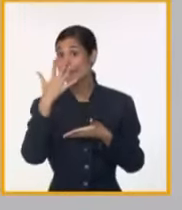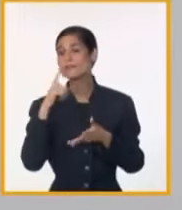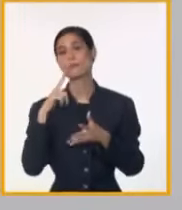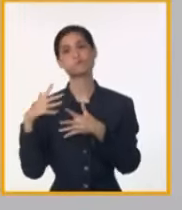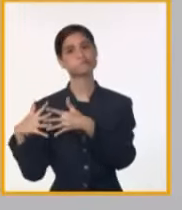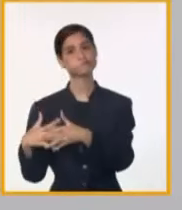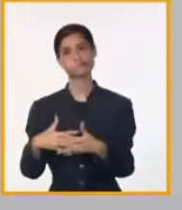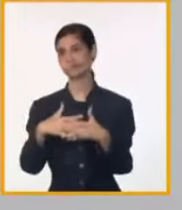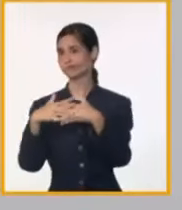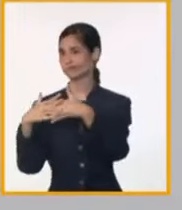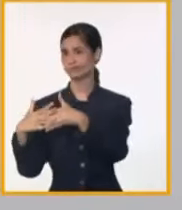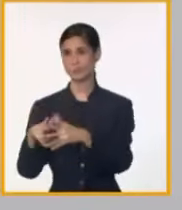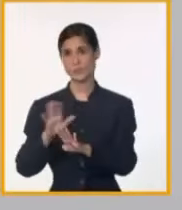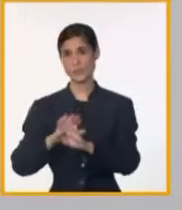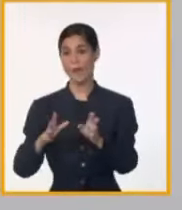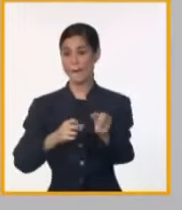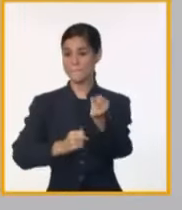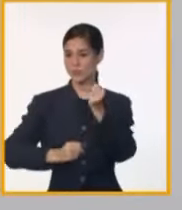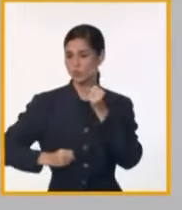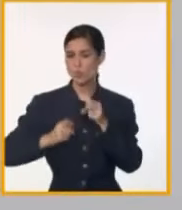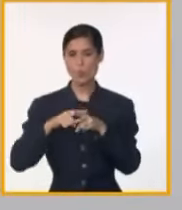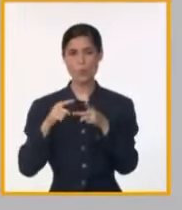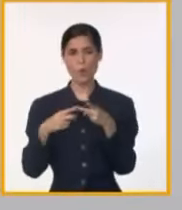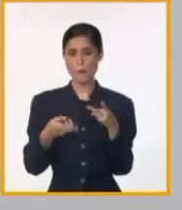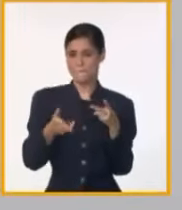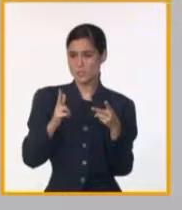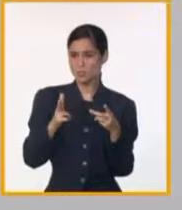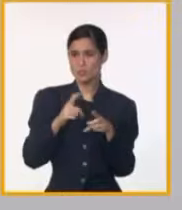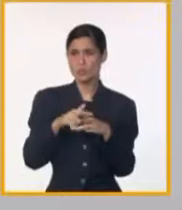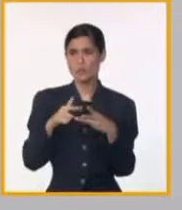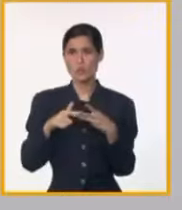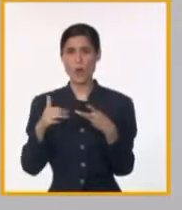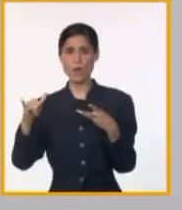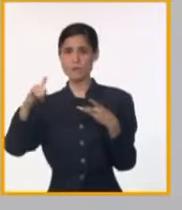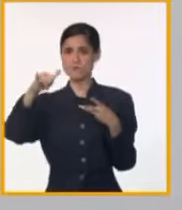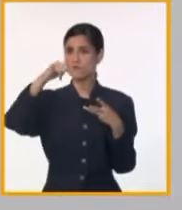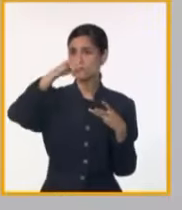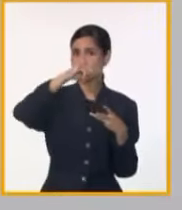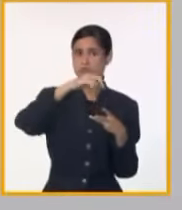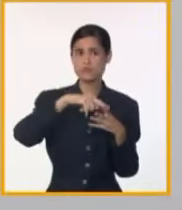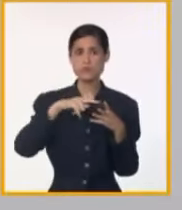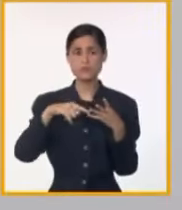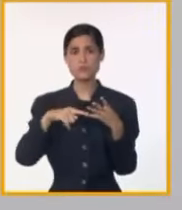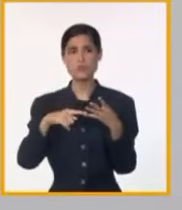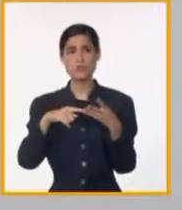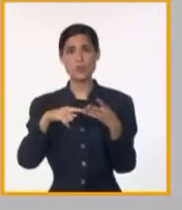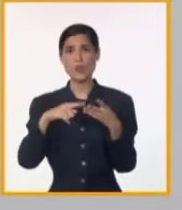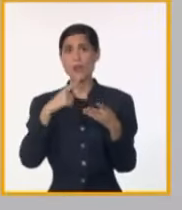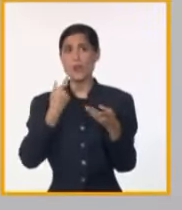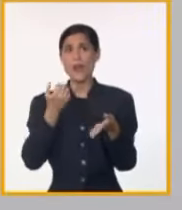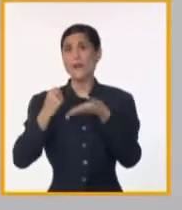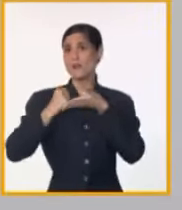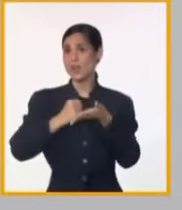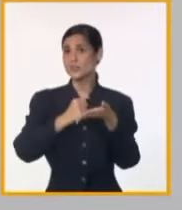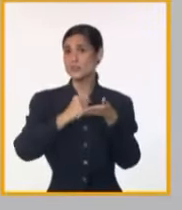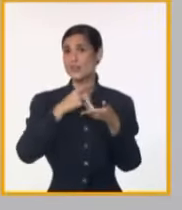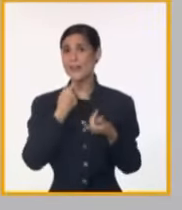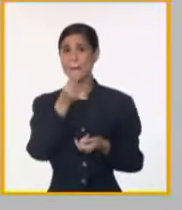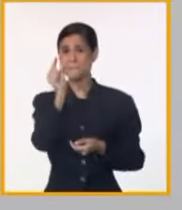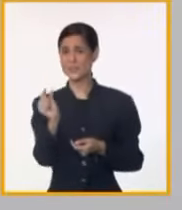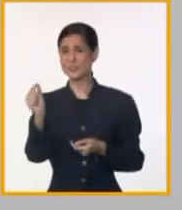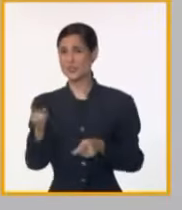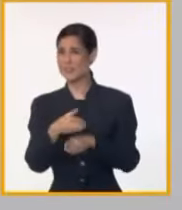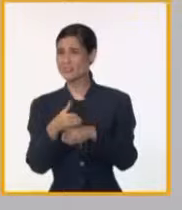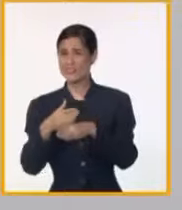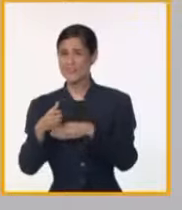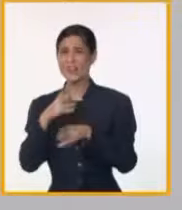armas municiones eh inteligencia eh apoyo desde fuera desde la desde